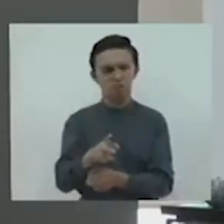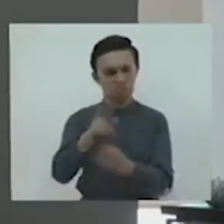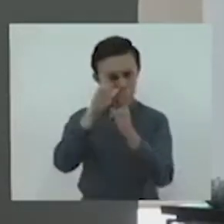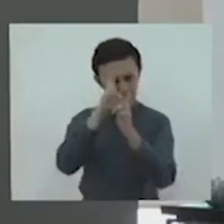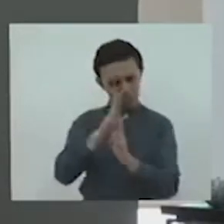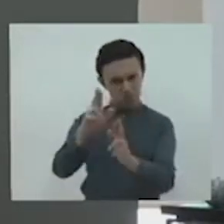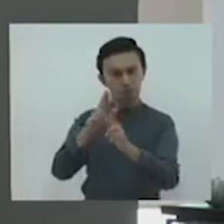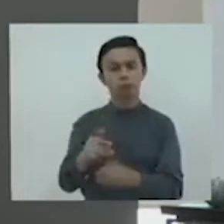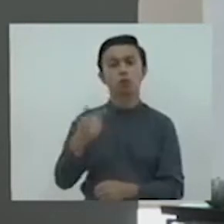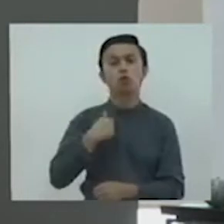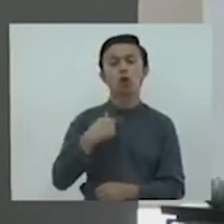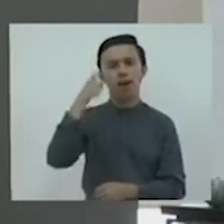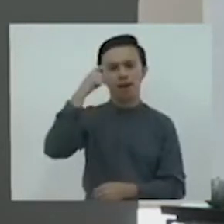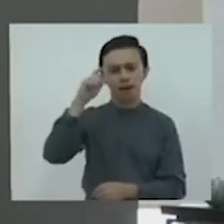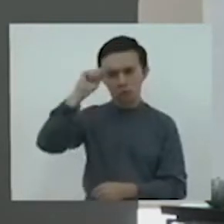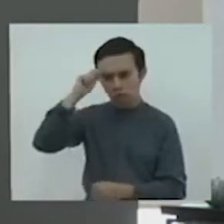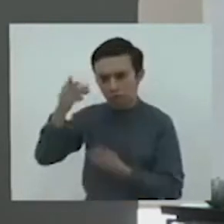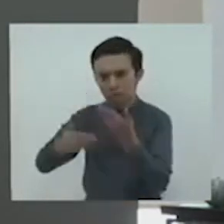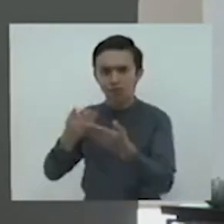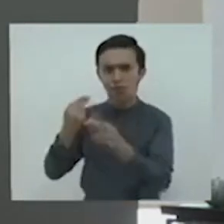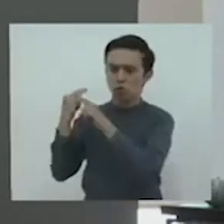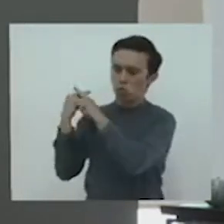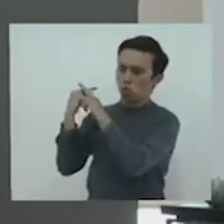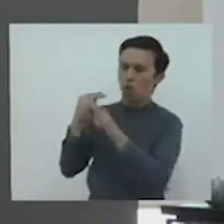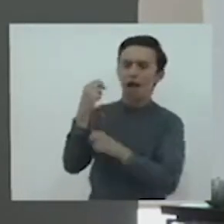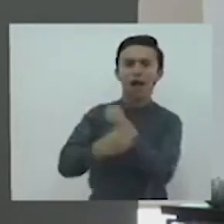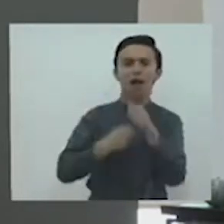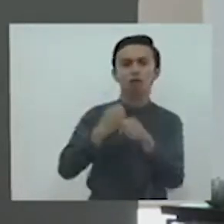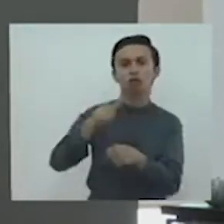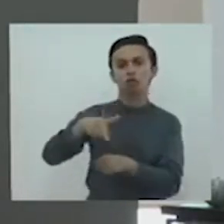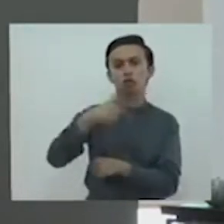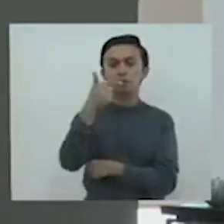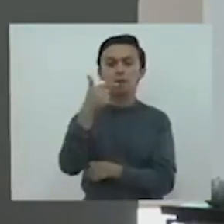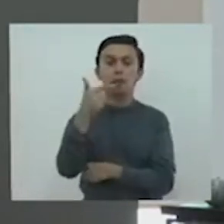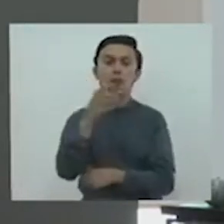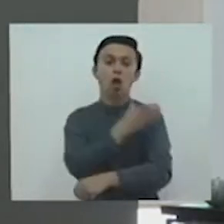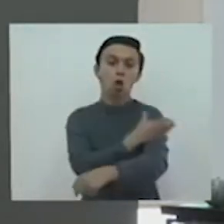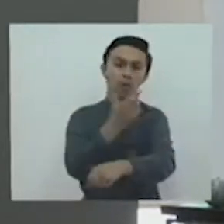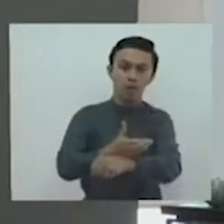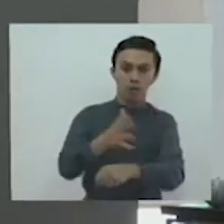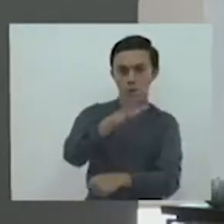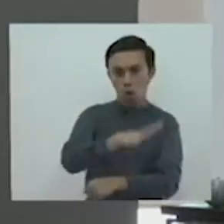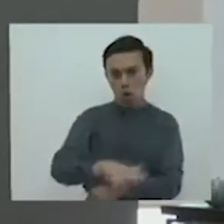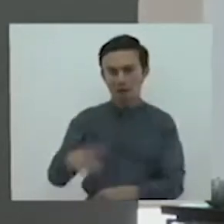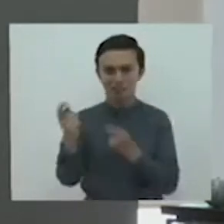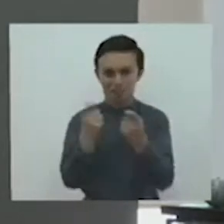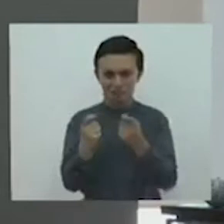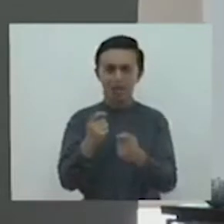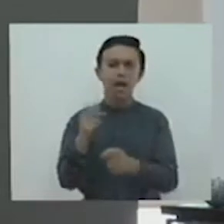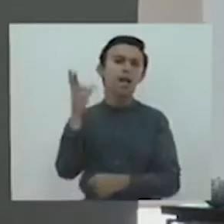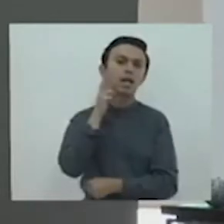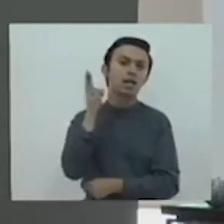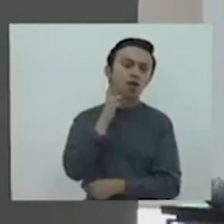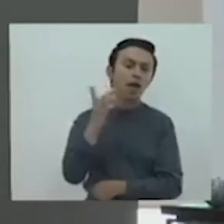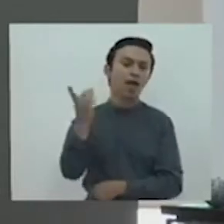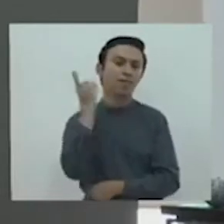poco más que en cualquiera de los demás debates que hemos visto al día de hoy. No sé si ustedes coincidirán con esto. Sin duda, María